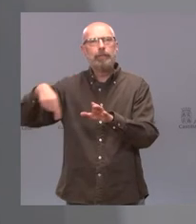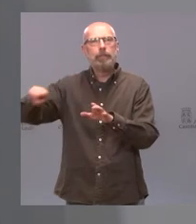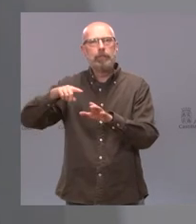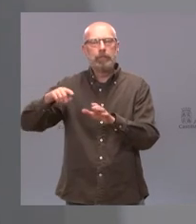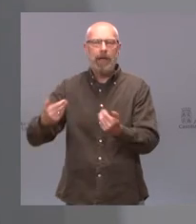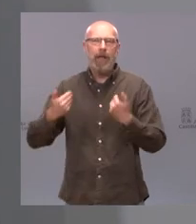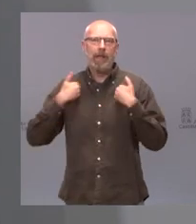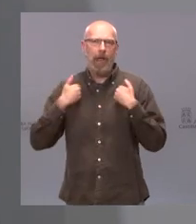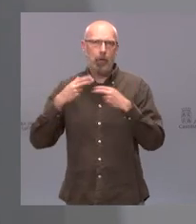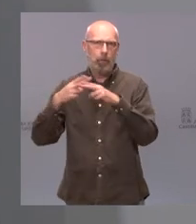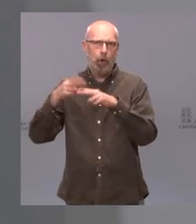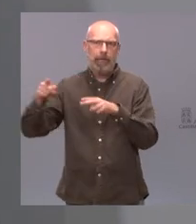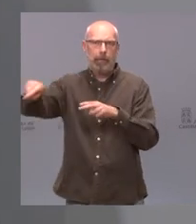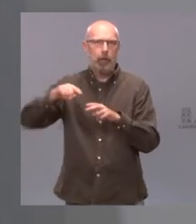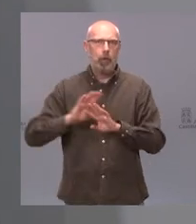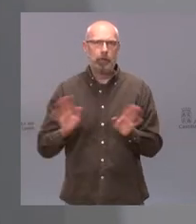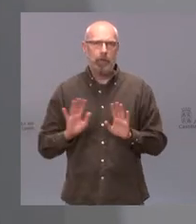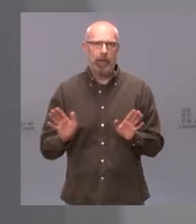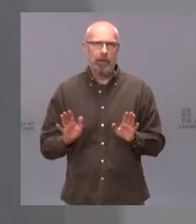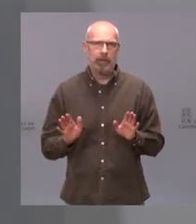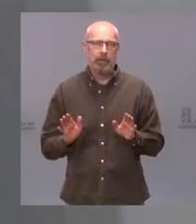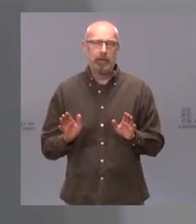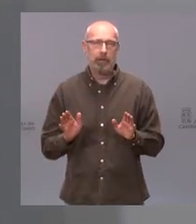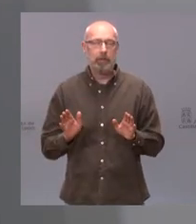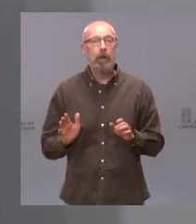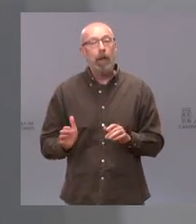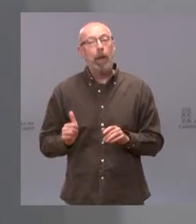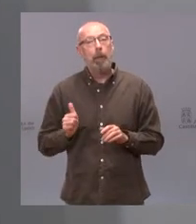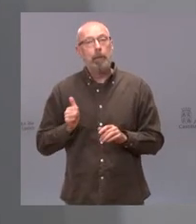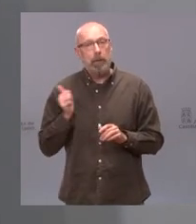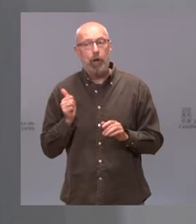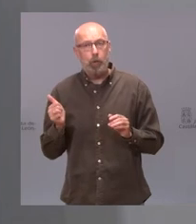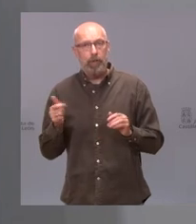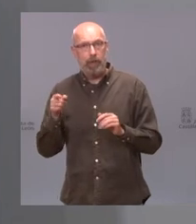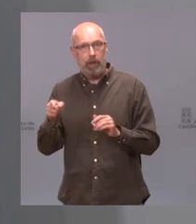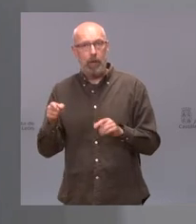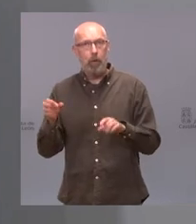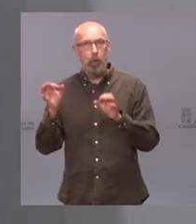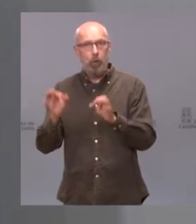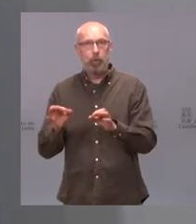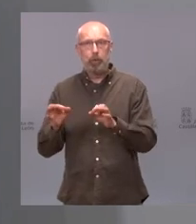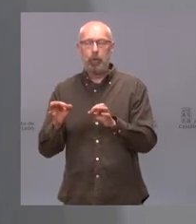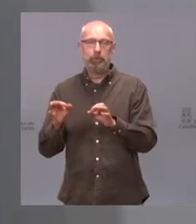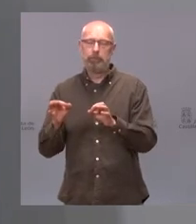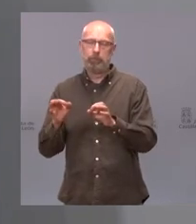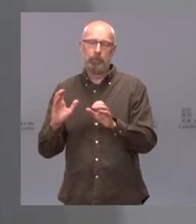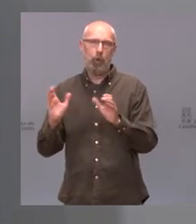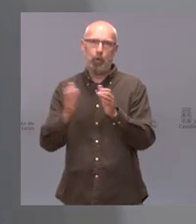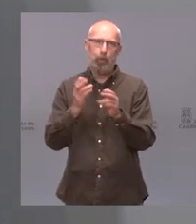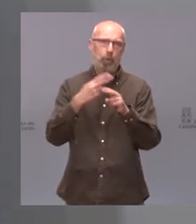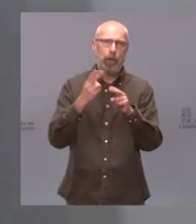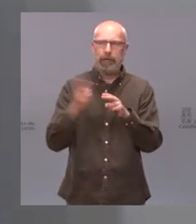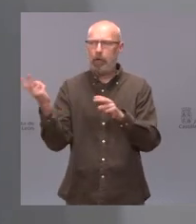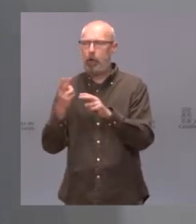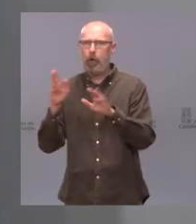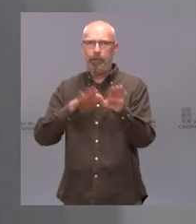cargos de libre elección, de libre designación, que además ha coincidido con una separación política evidente, lo cual aumenta aún más la confusión